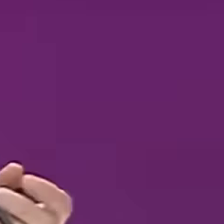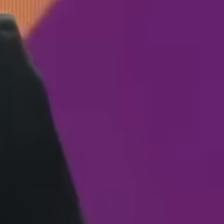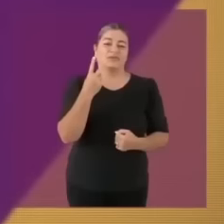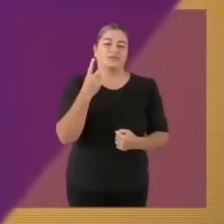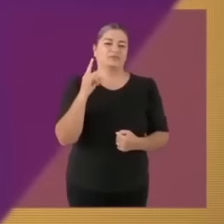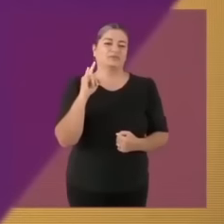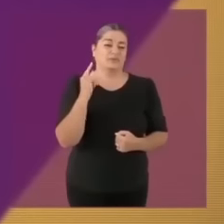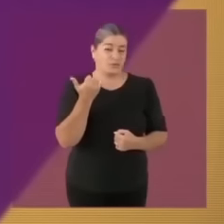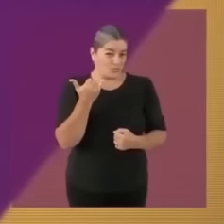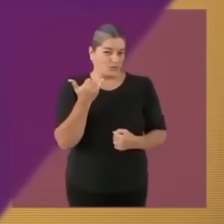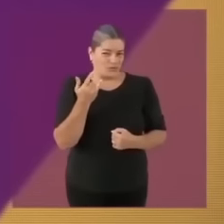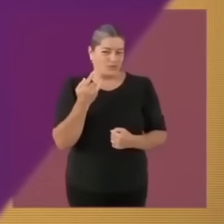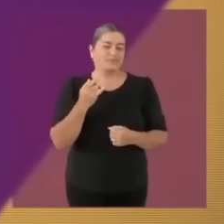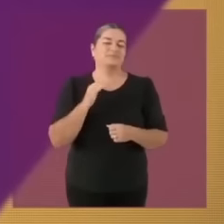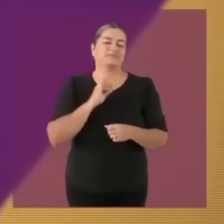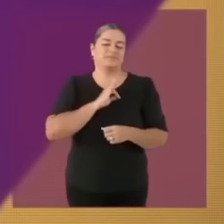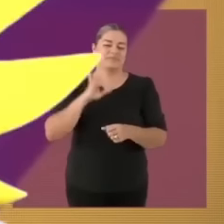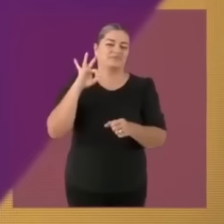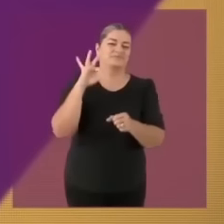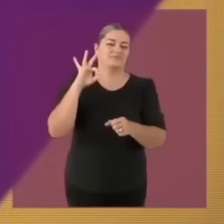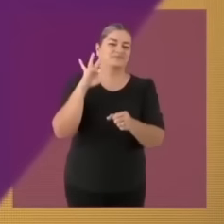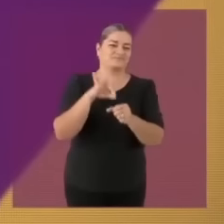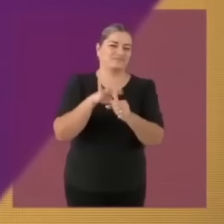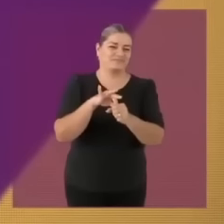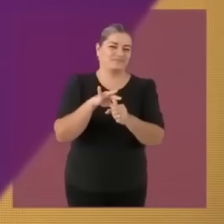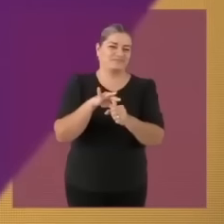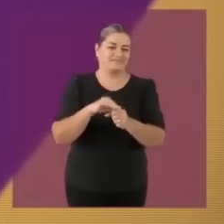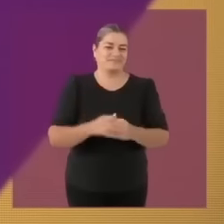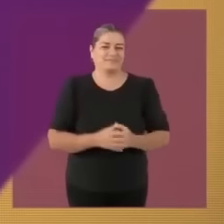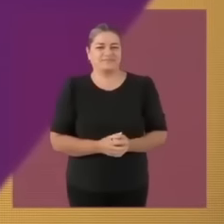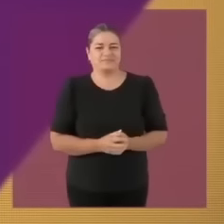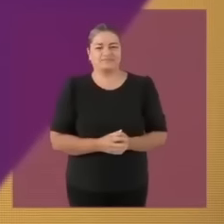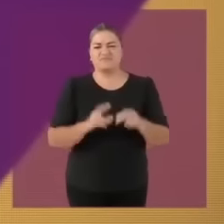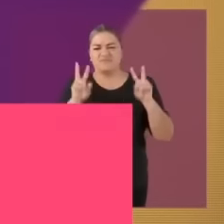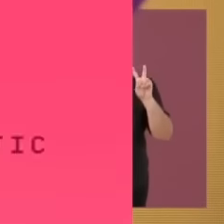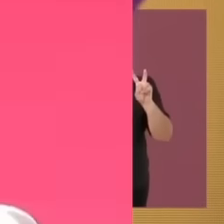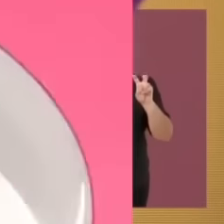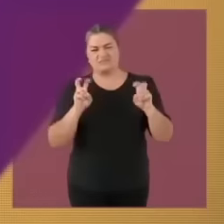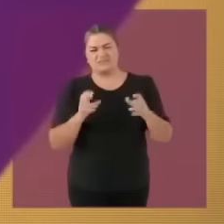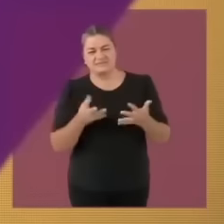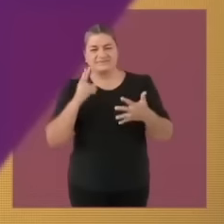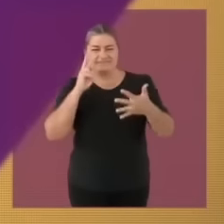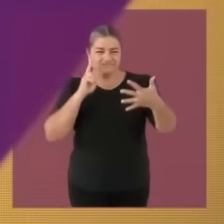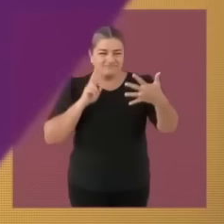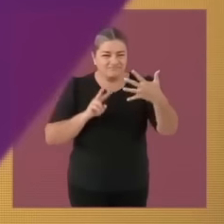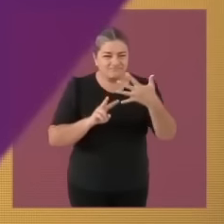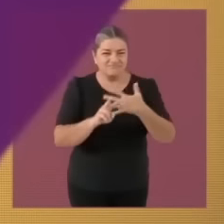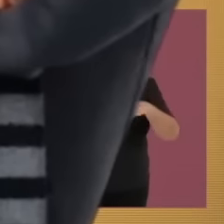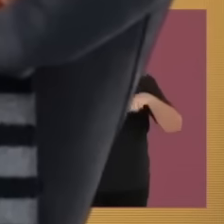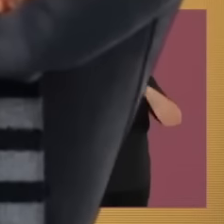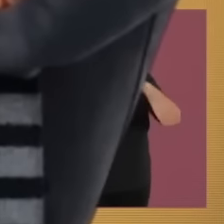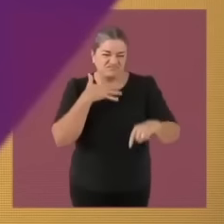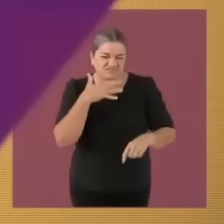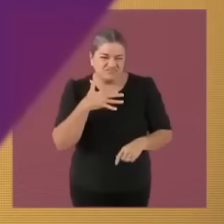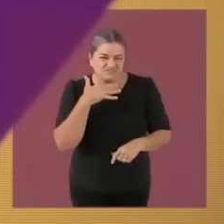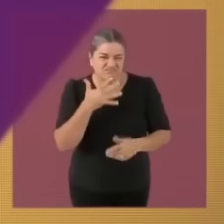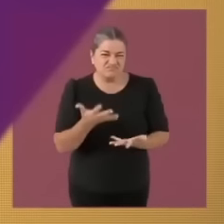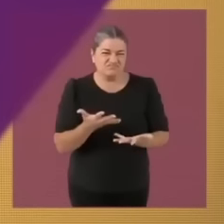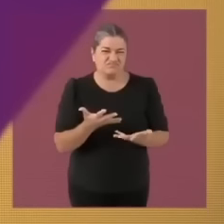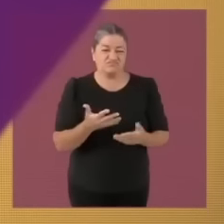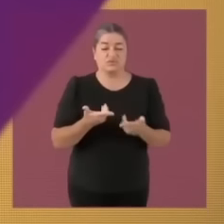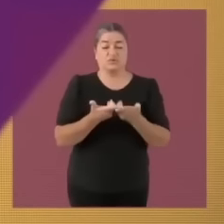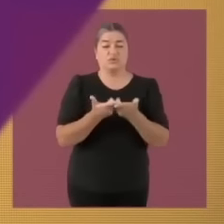Gracias. Transparencia y combate a la masturbación, no discriminación, de trapitos y la fauna contra grupo. Y sin